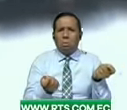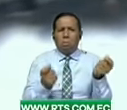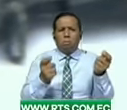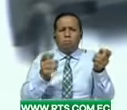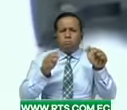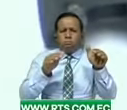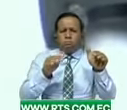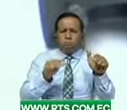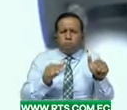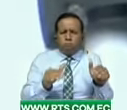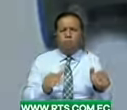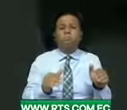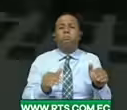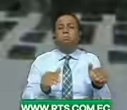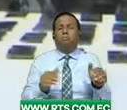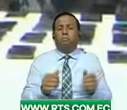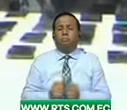antes.